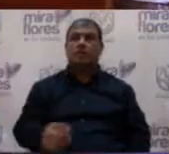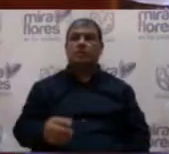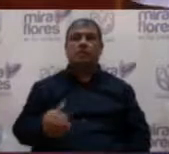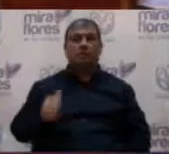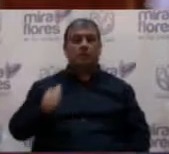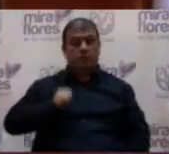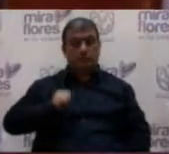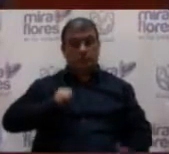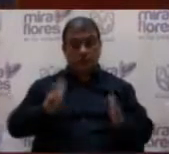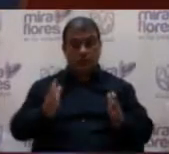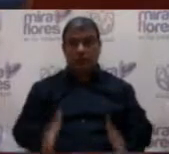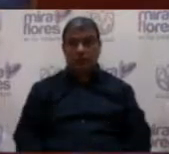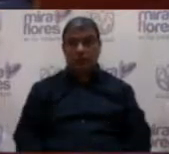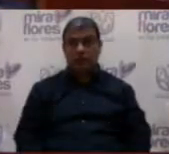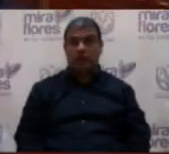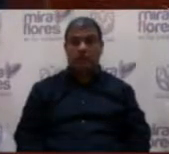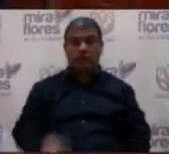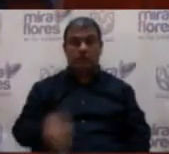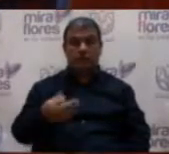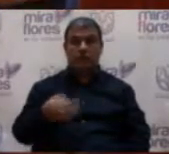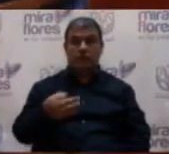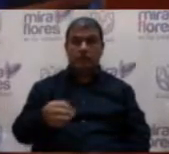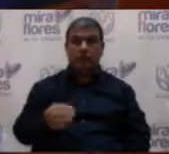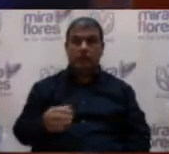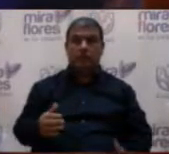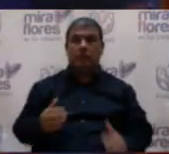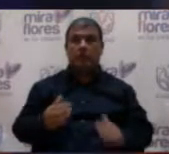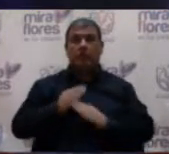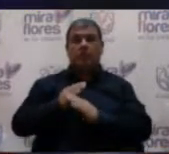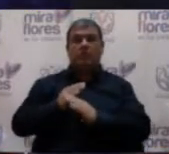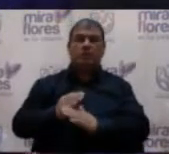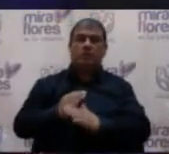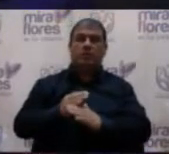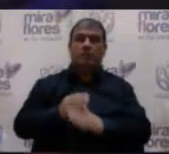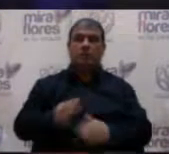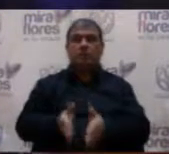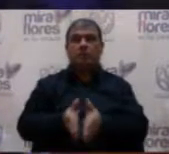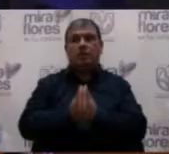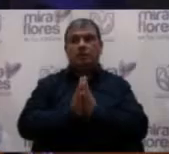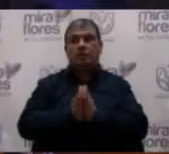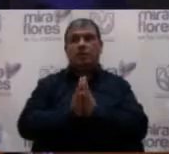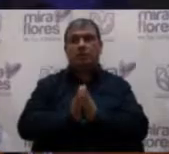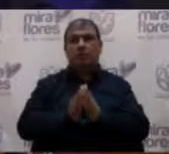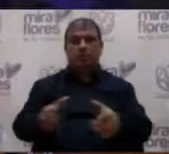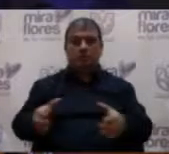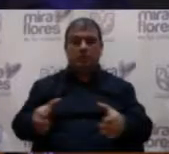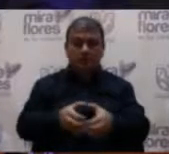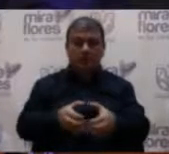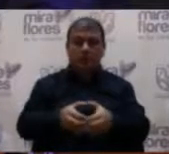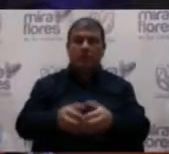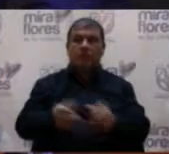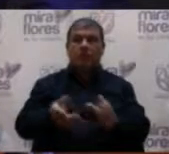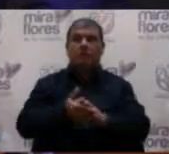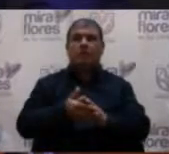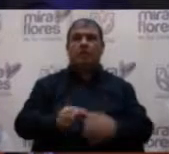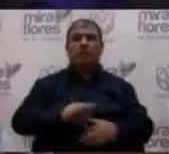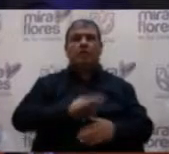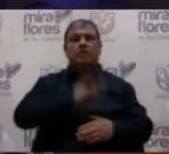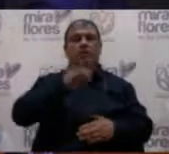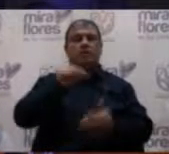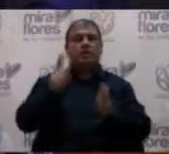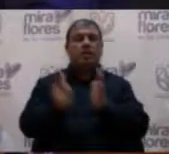Señor alcalde, siempre he estado en contra de que estos pedidos pasen al Consejo, ya que el espíritu de la